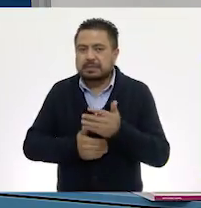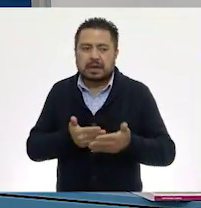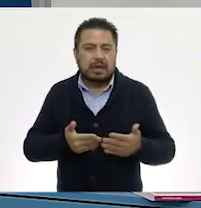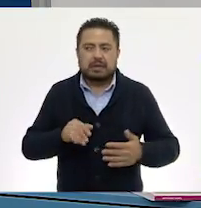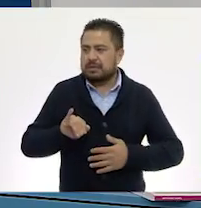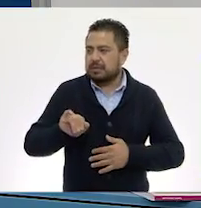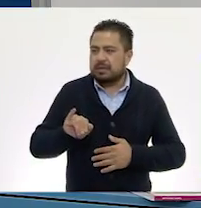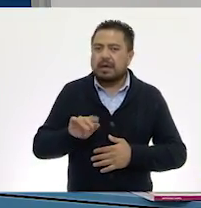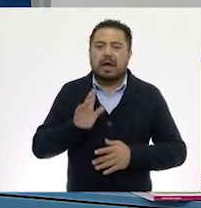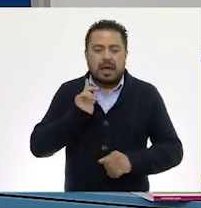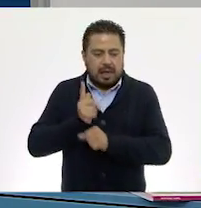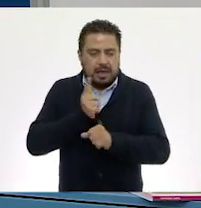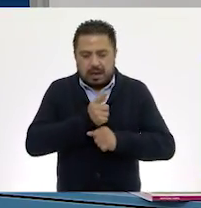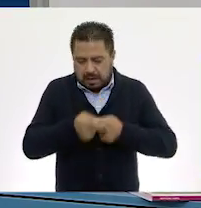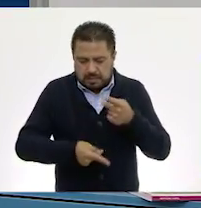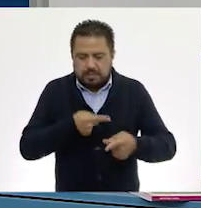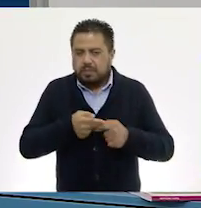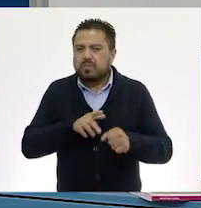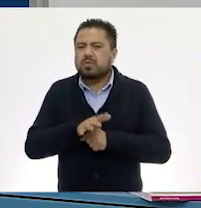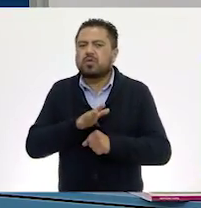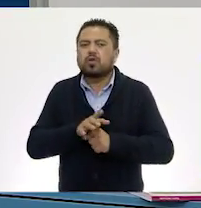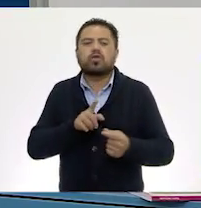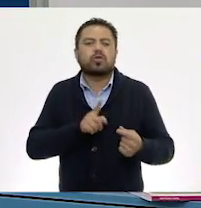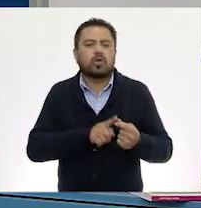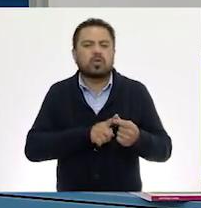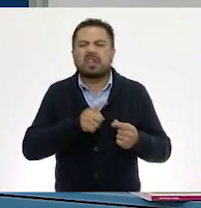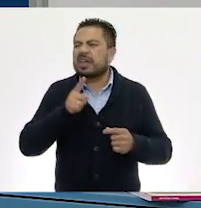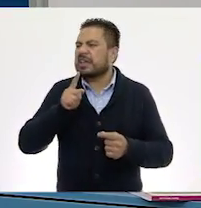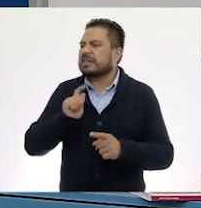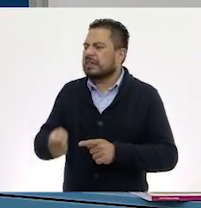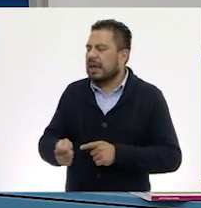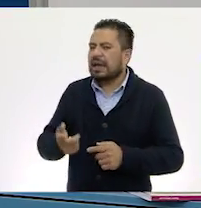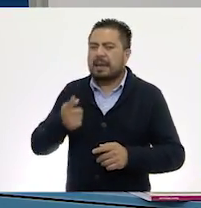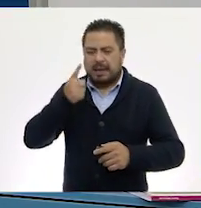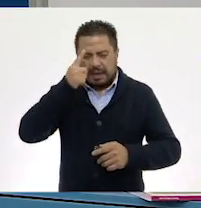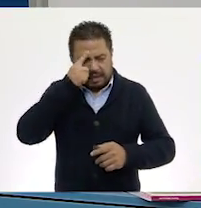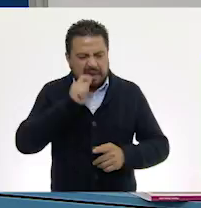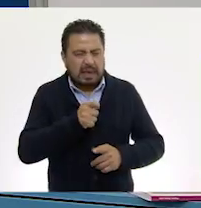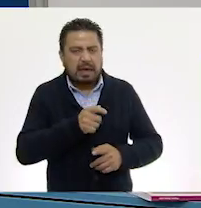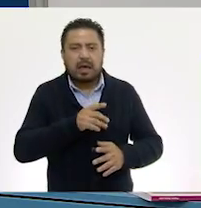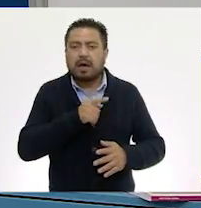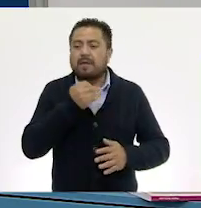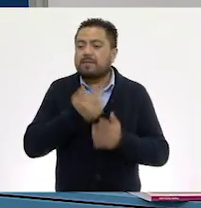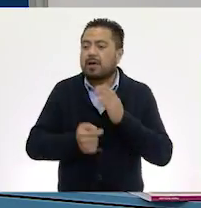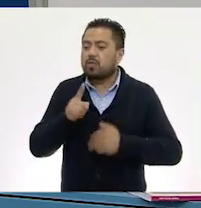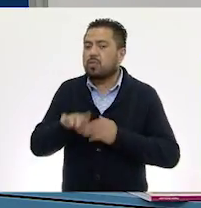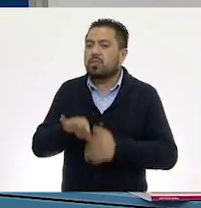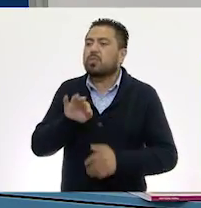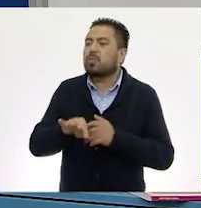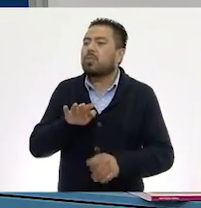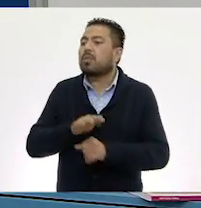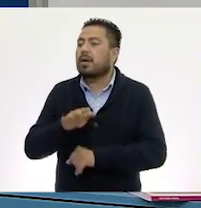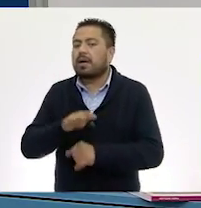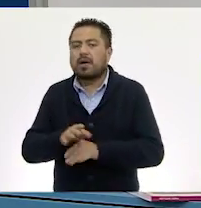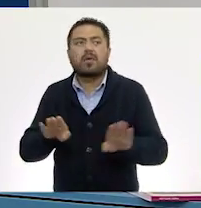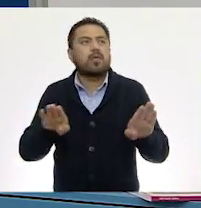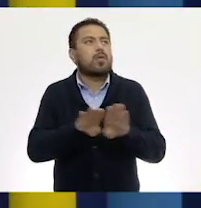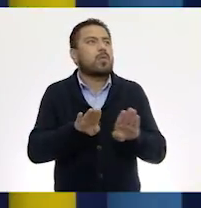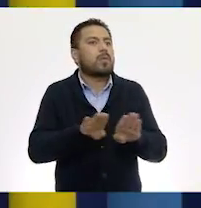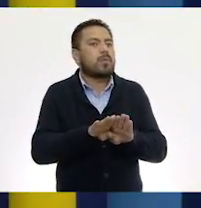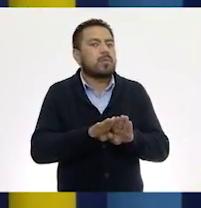entonces. Ya vimos las preguntas ¿dónde, quién, qué? Y nos falta una. ¿Cuál era?